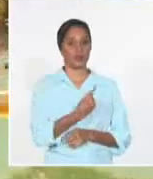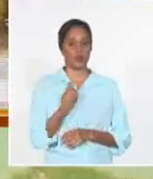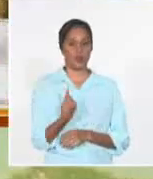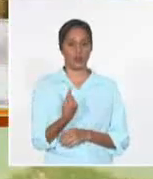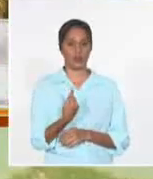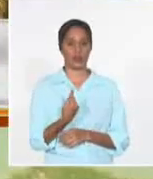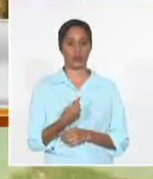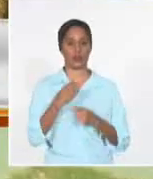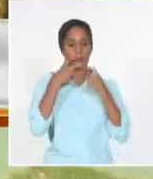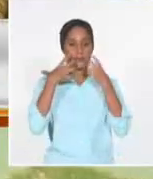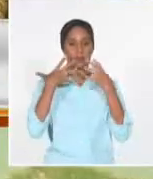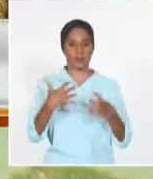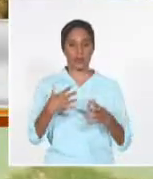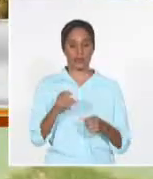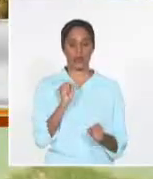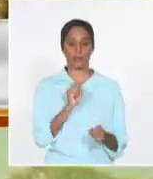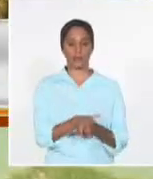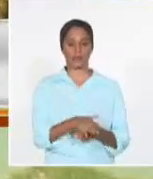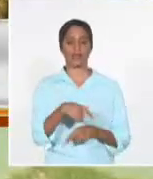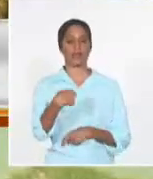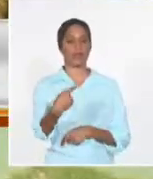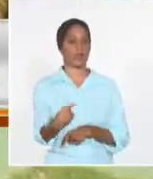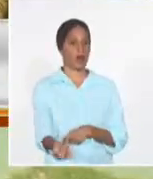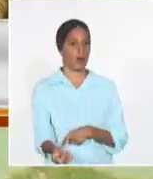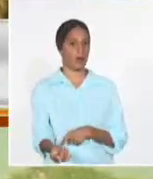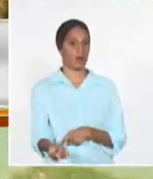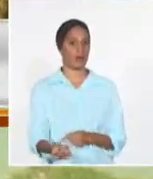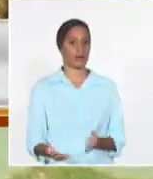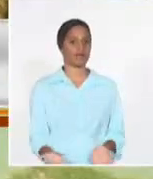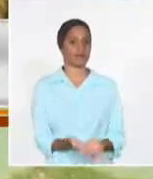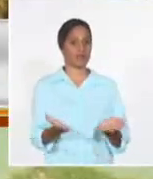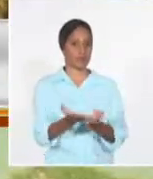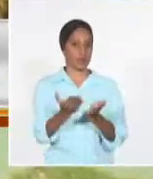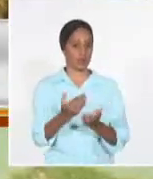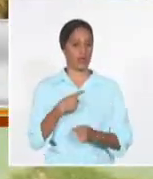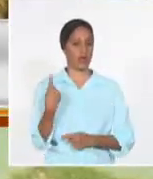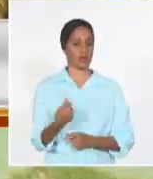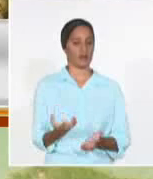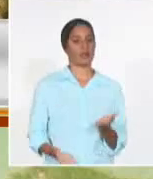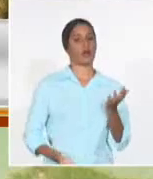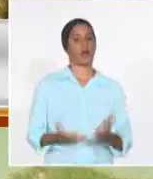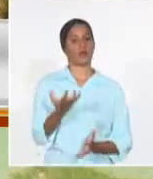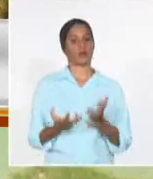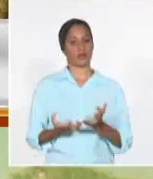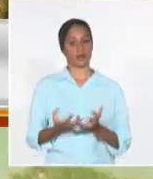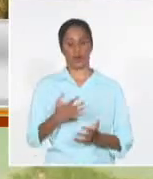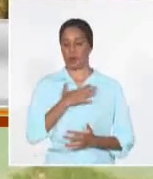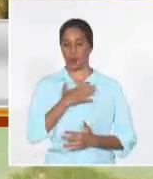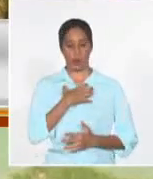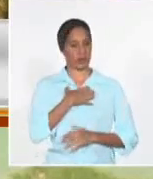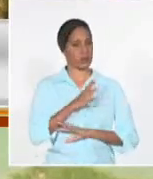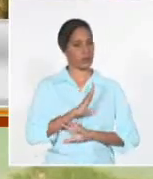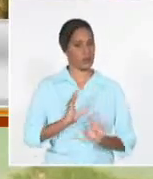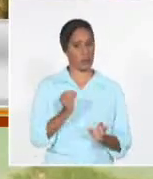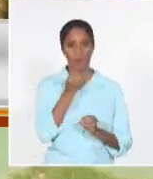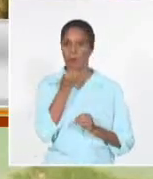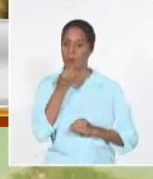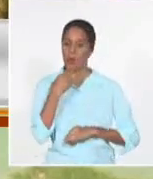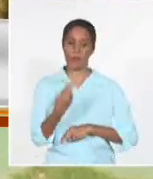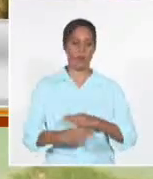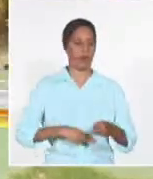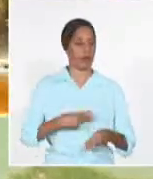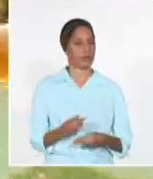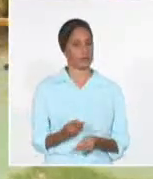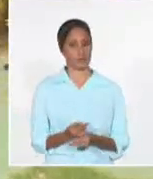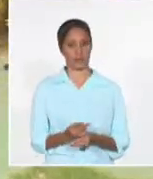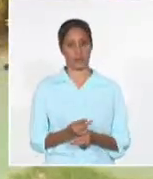los momentos actuales, debemos de generalizar nuestra cocina cubana con lo que tenemos, con lo que podamos hacer, no